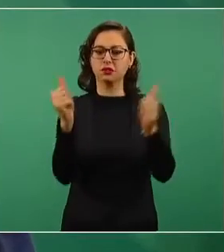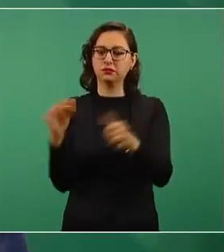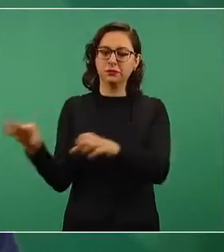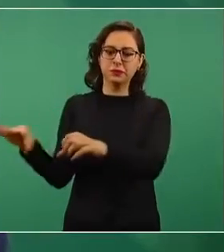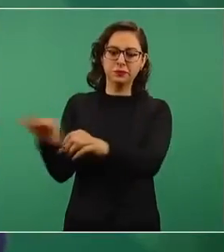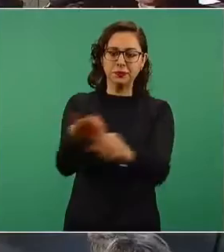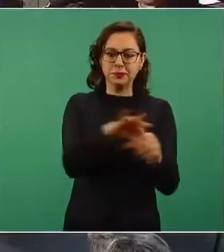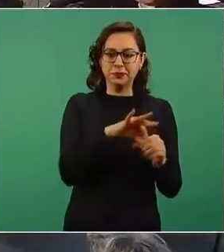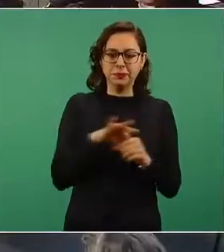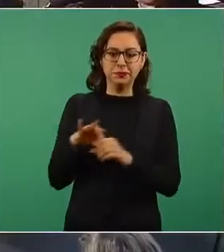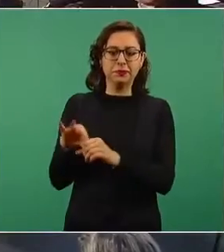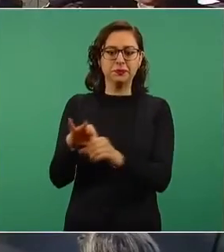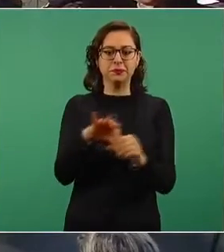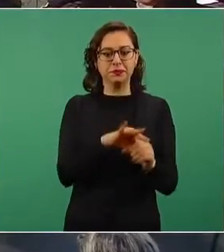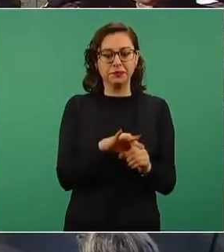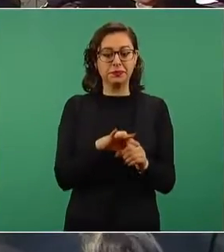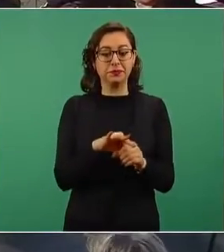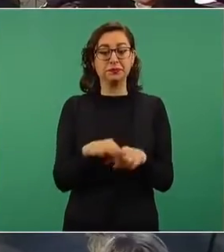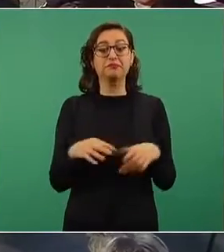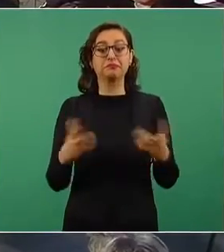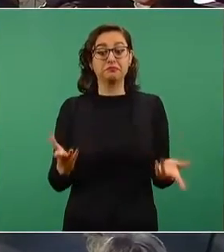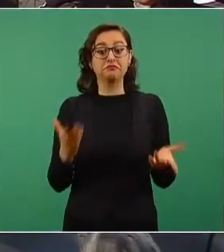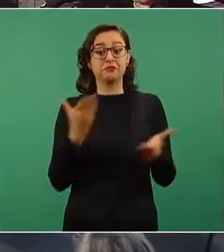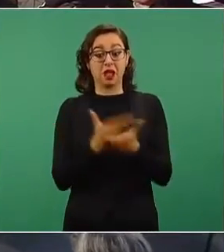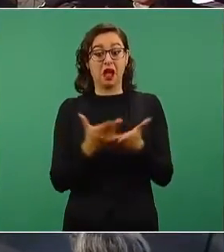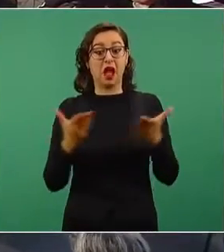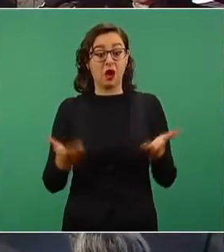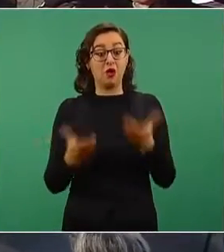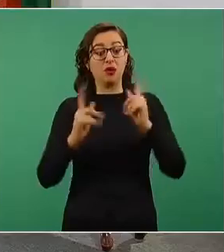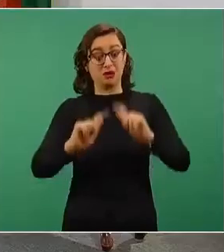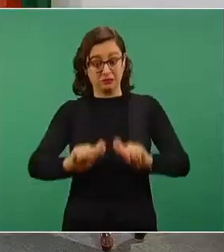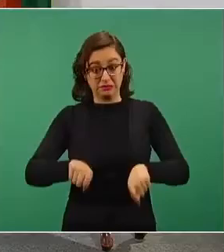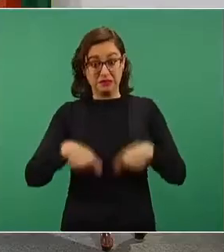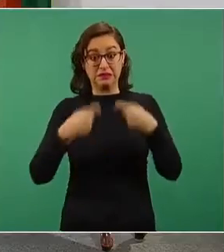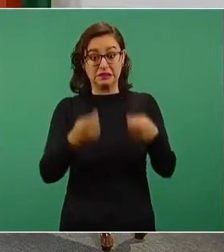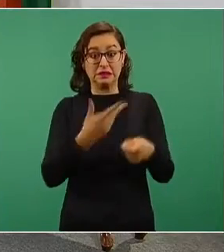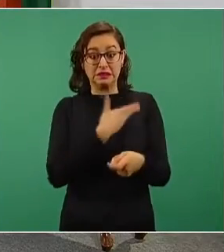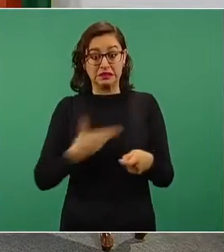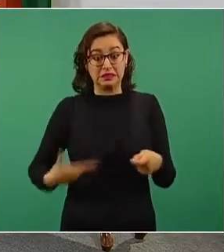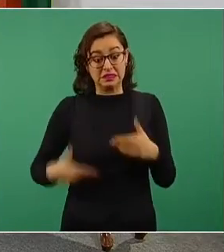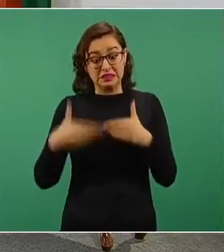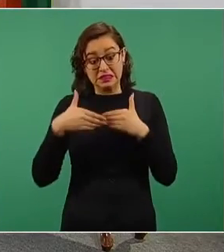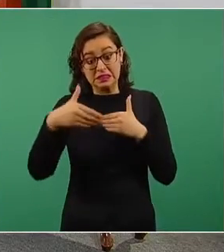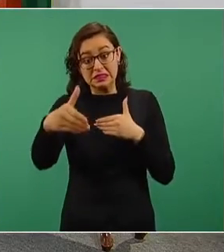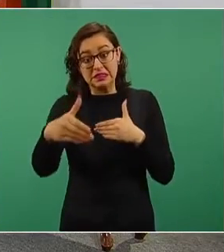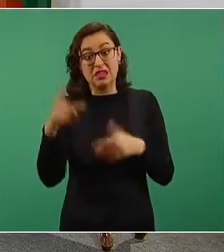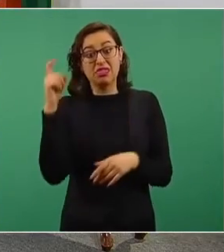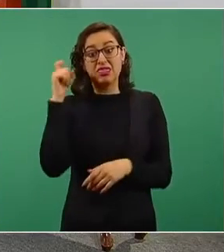Y ahora, a pesar del reto que significa la reconstrucción,